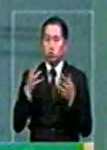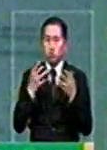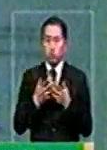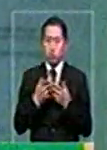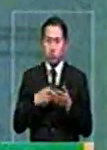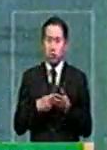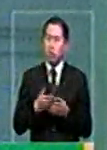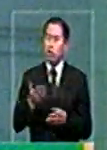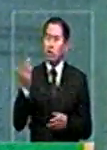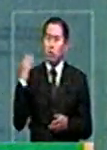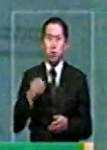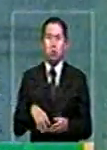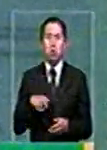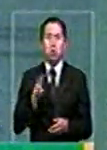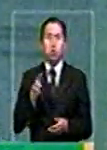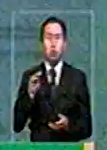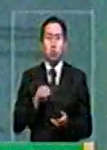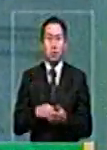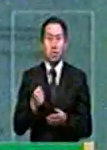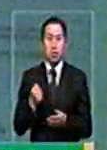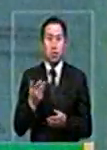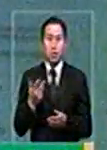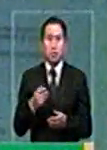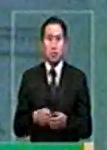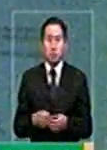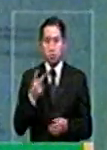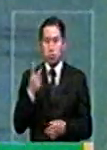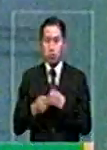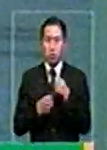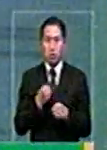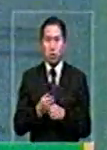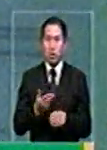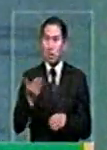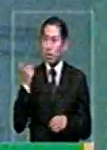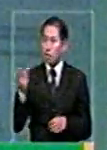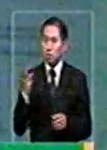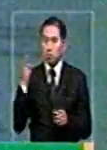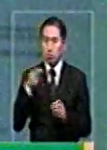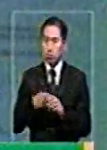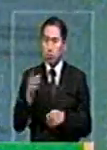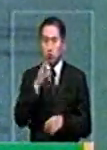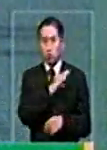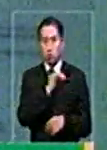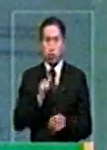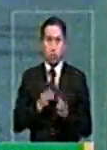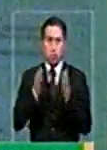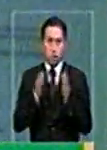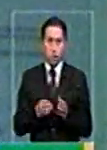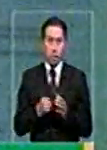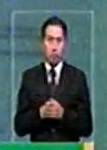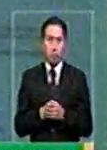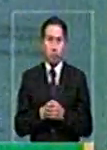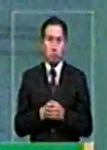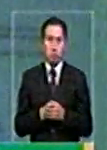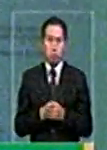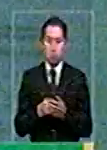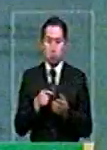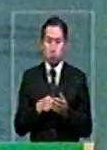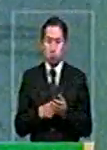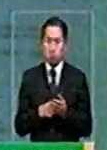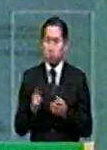el 2013, 2 años antes de que Fabián Siñani sea elegido concejal, en ningún caso